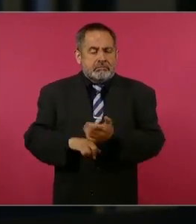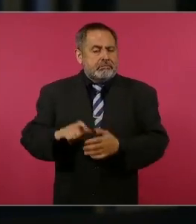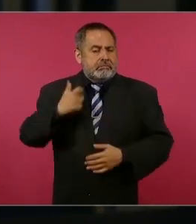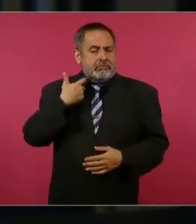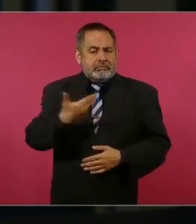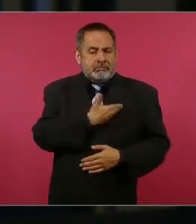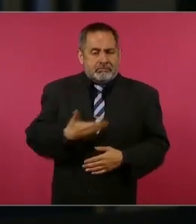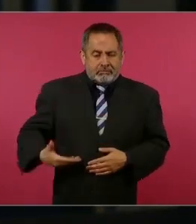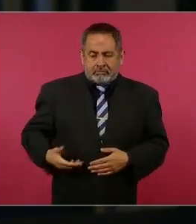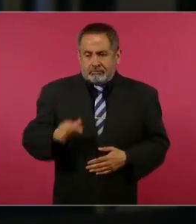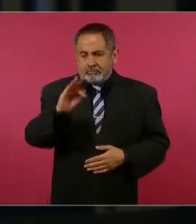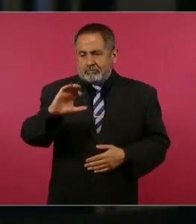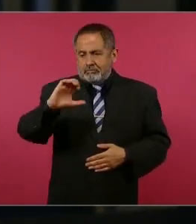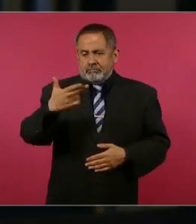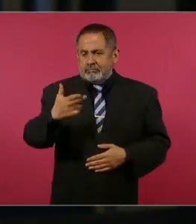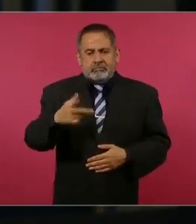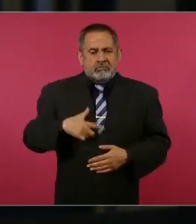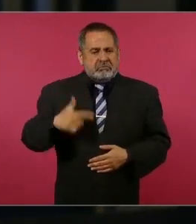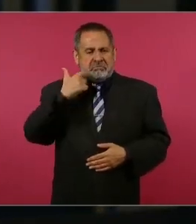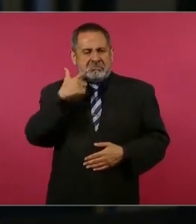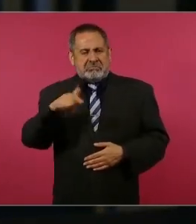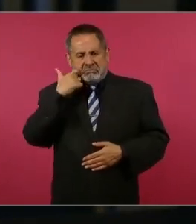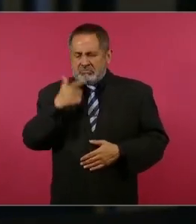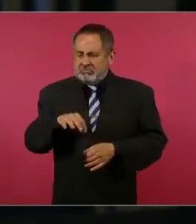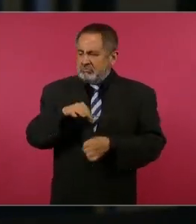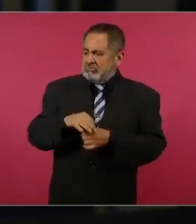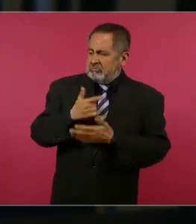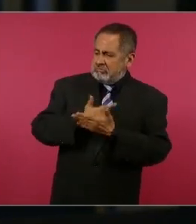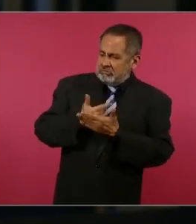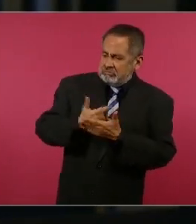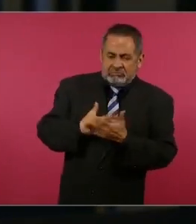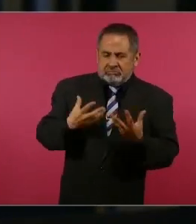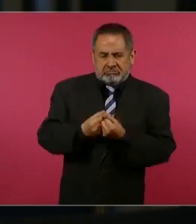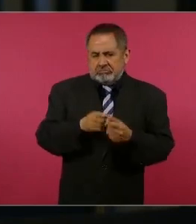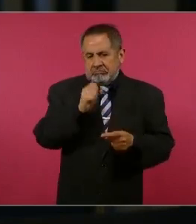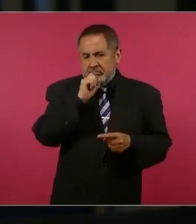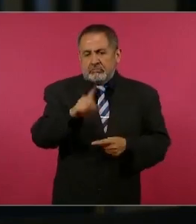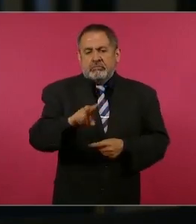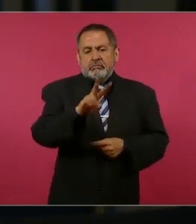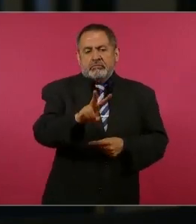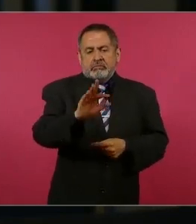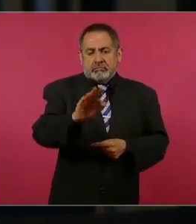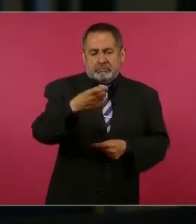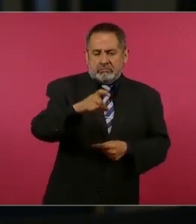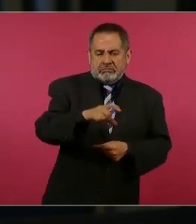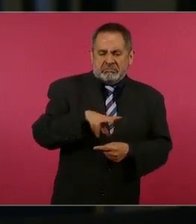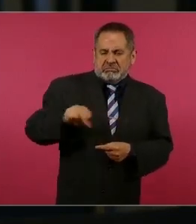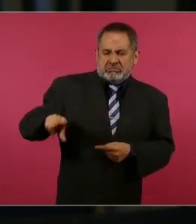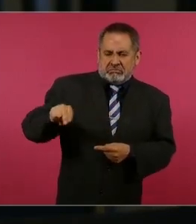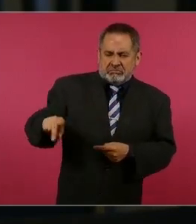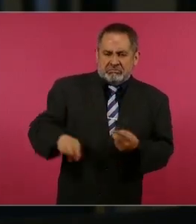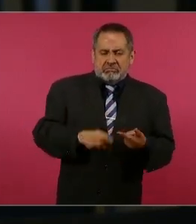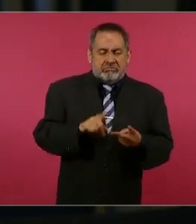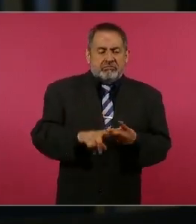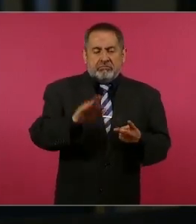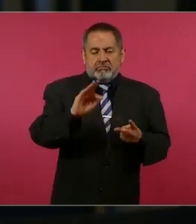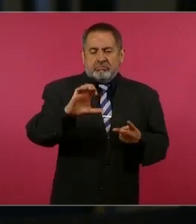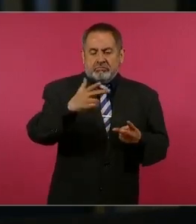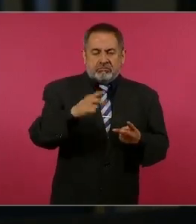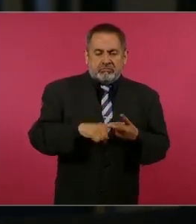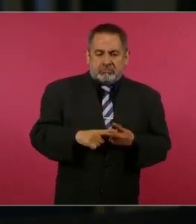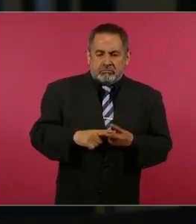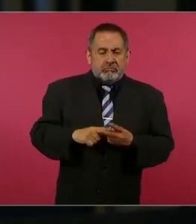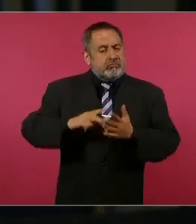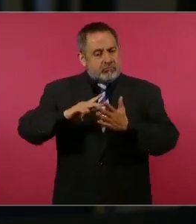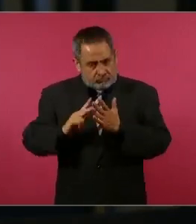Felipe Calderón que se hiciera este, bueno, en este caso con Vicente Fox y Felipe Calderón, se hiciera este famoso conteo de